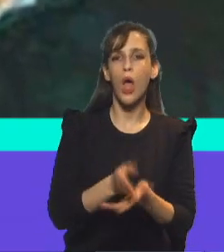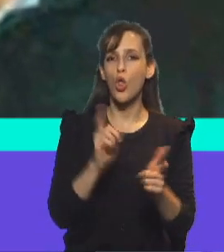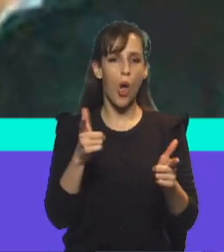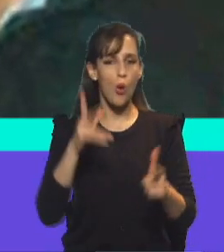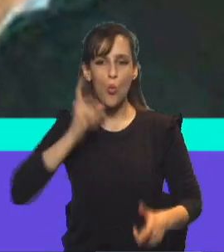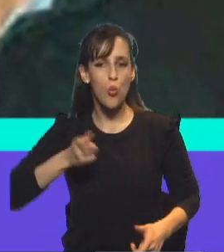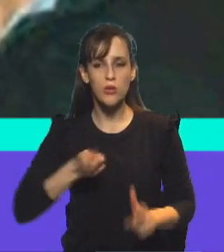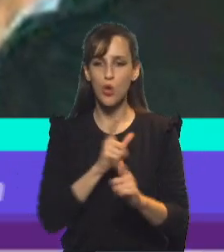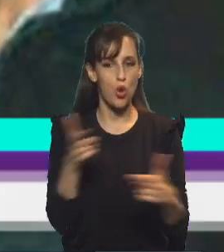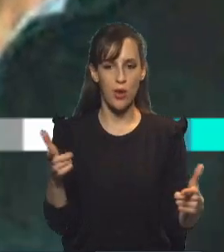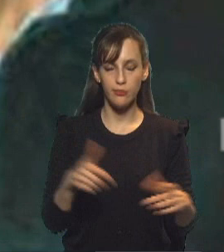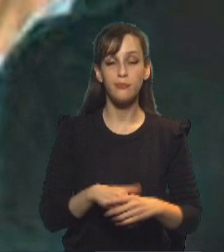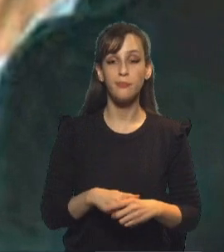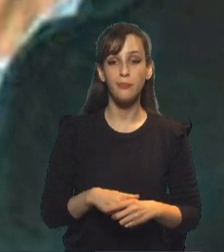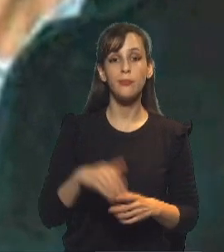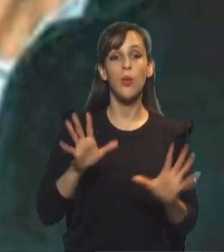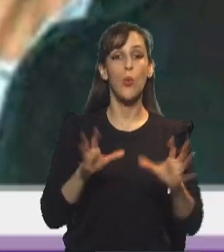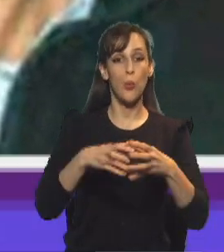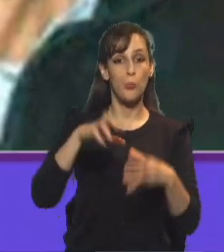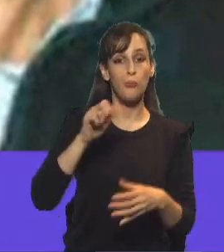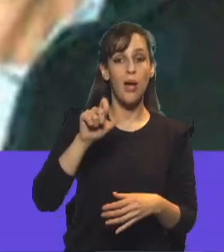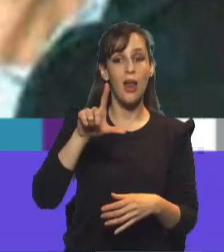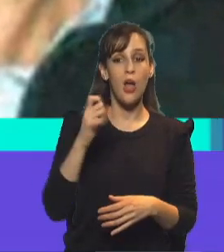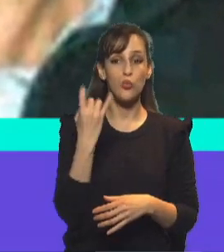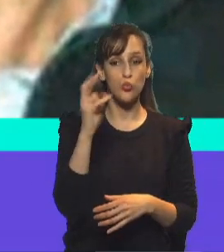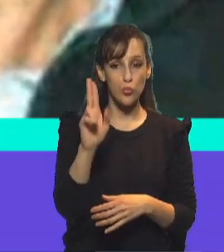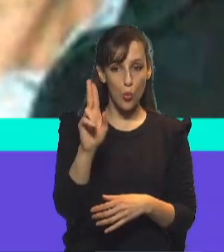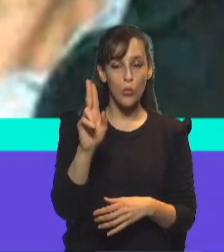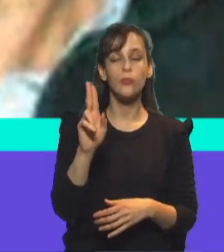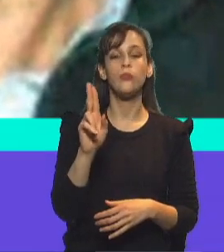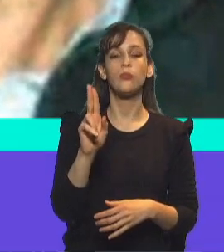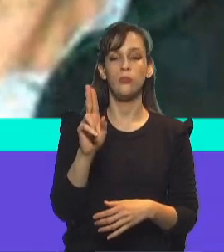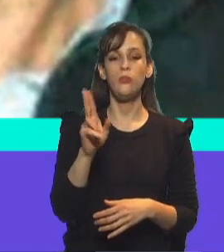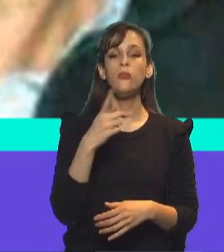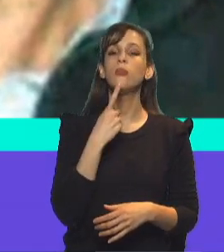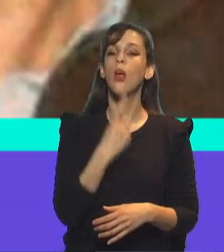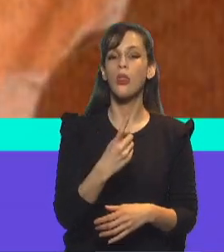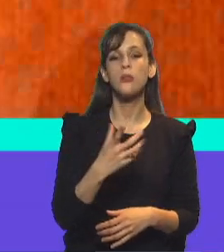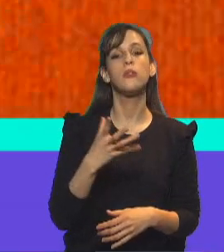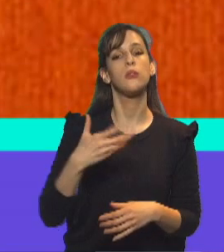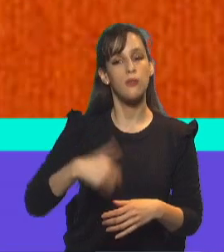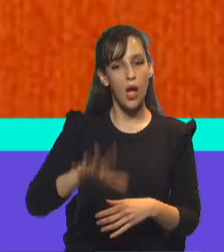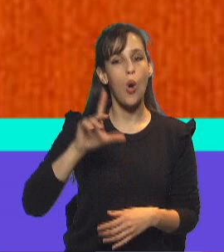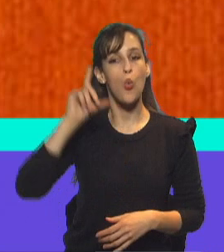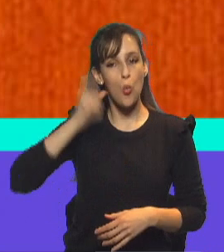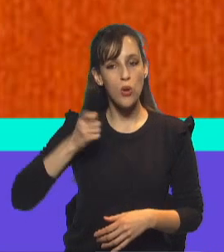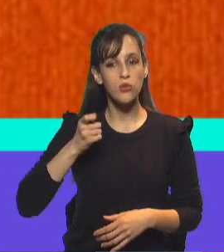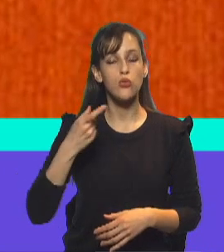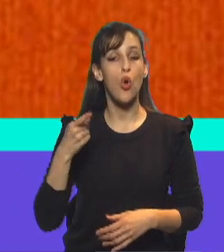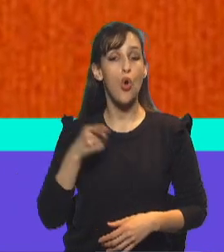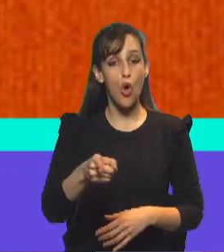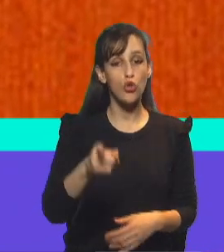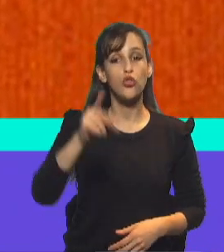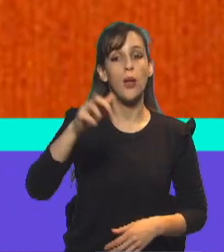las últimas horas, el Parlasur dio inicio, votó el inicio del juicio político a Rodríguez, Fabián Rodríguez Simón, alias